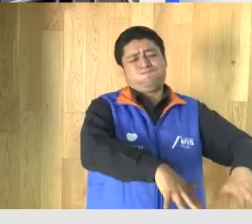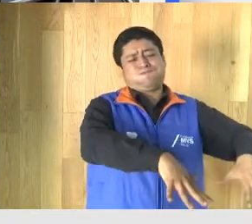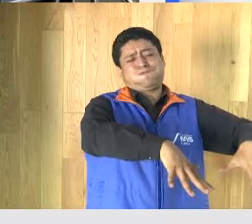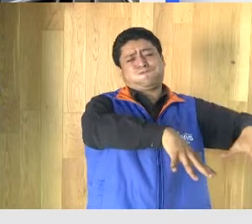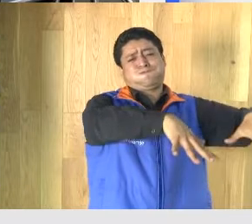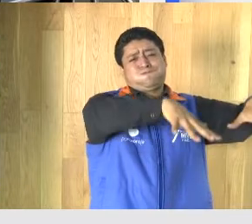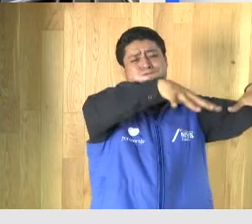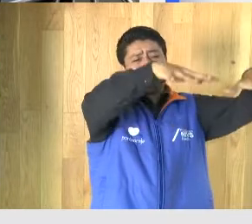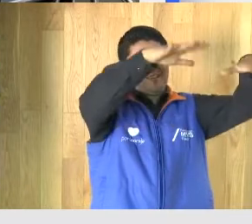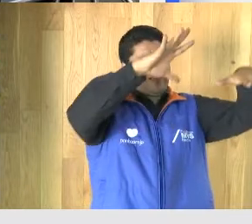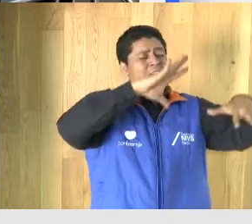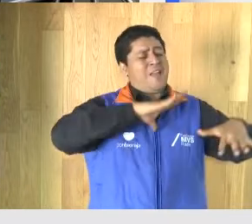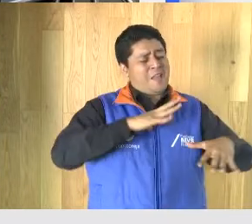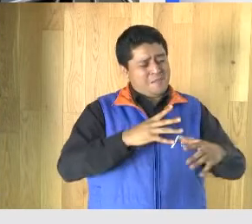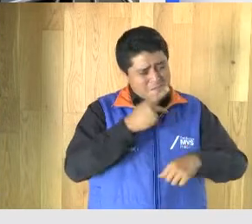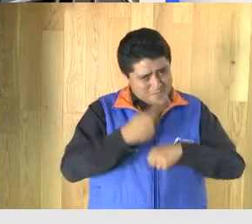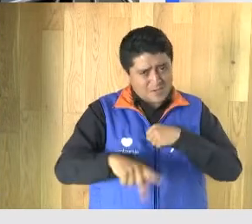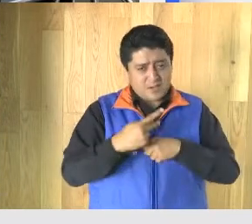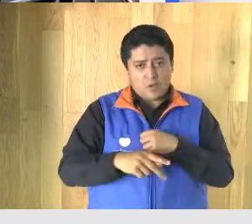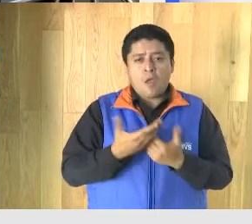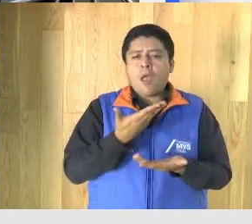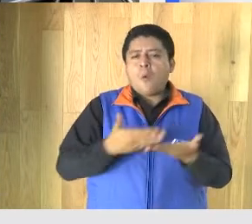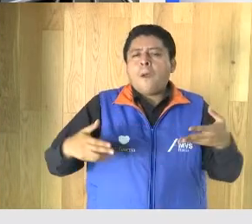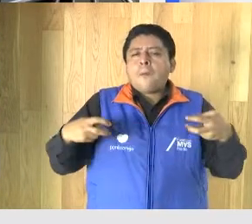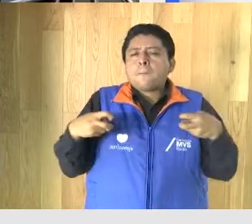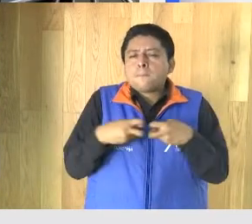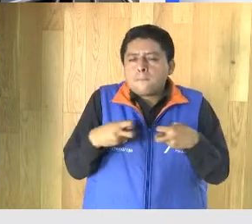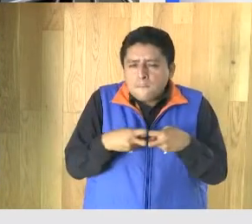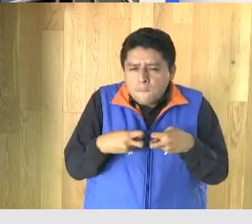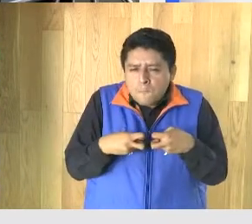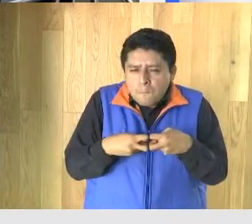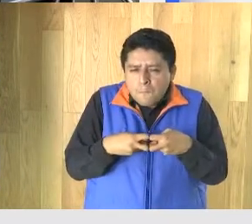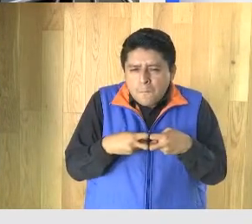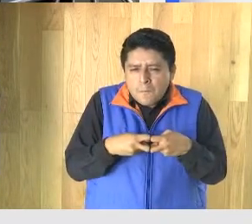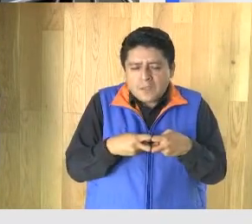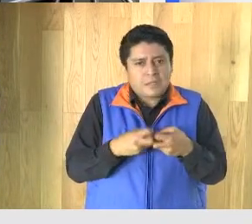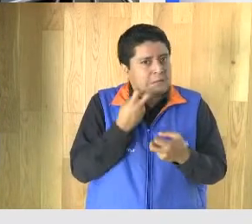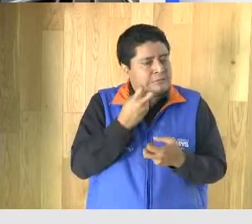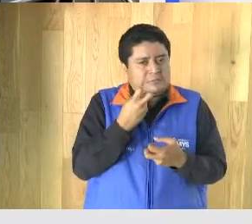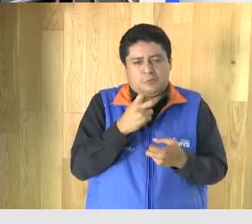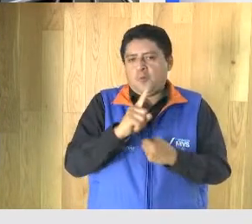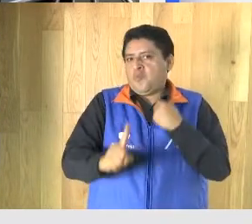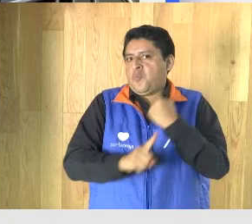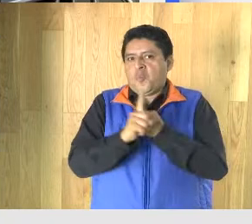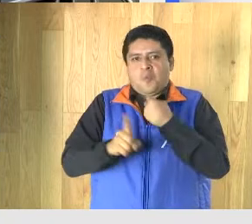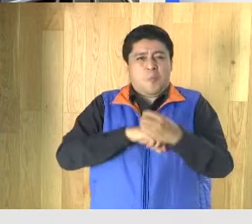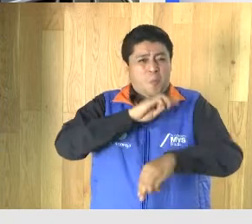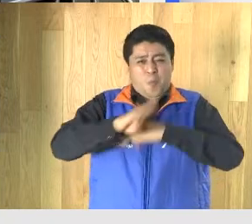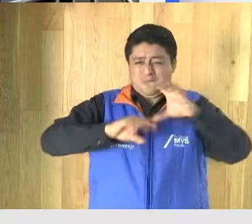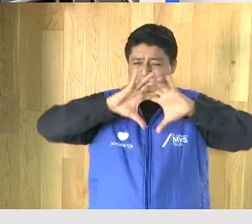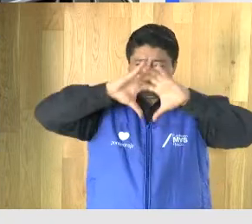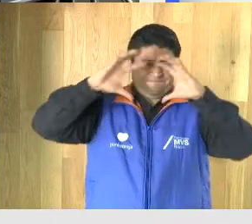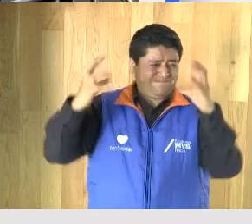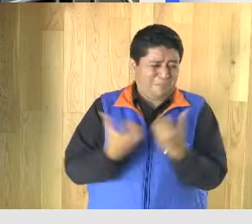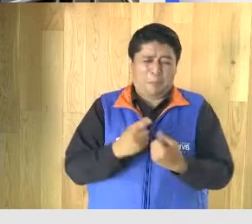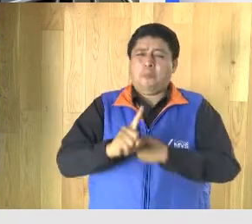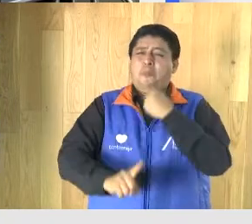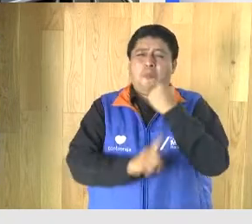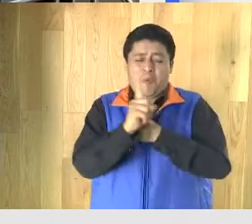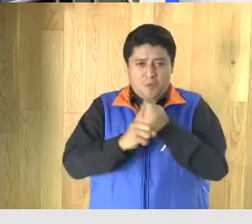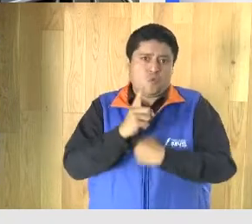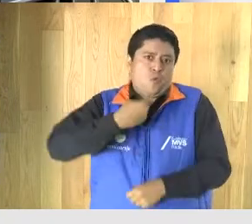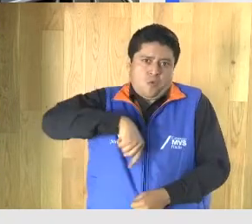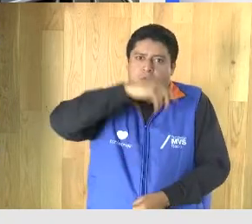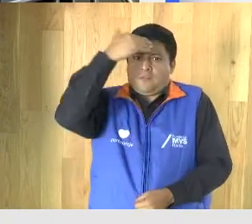¿no? Bueno, ya hemos visto que los plásticos es uno de los límites planetarios que hemos superado. Todos creo que somos conscientes del